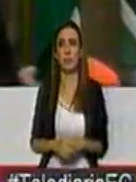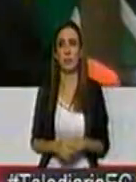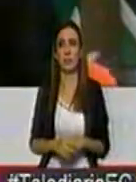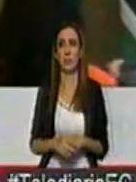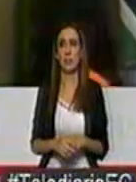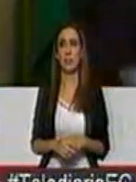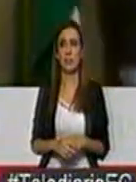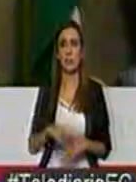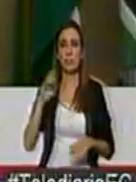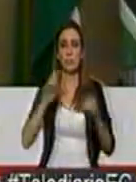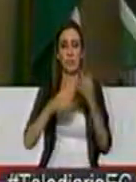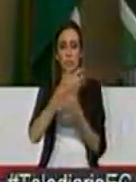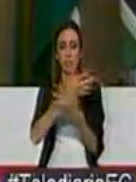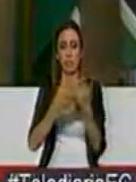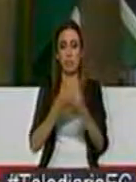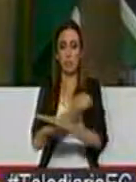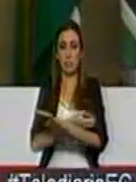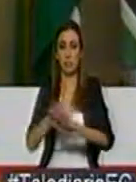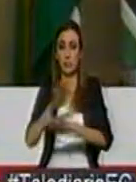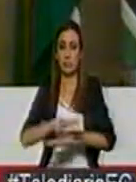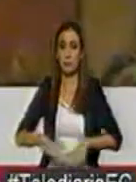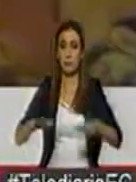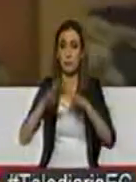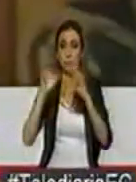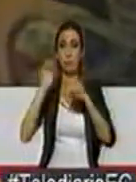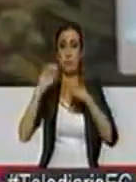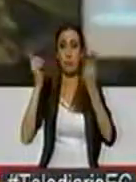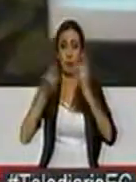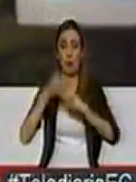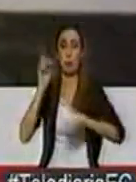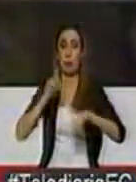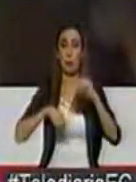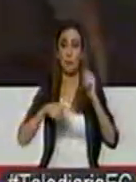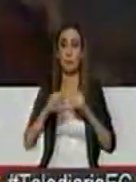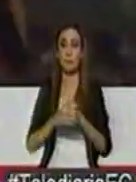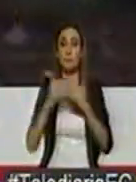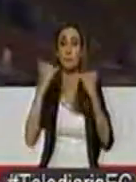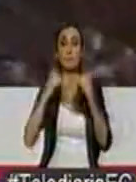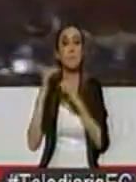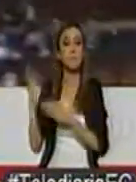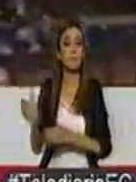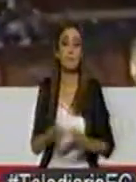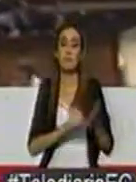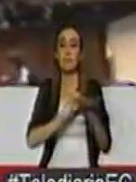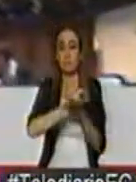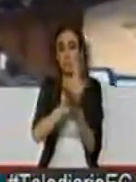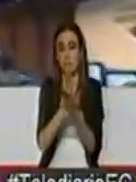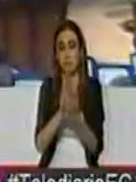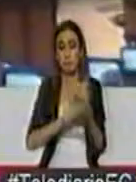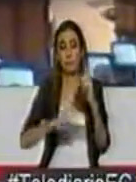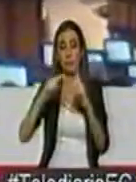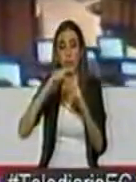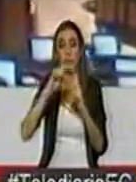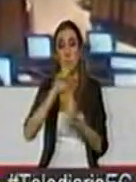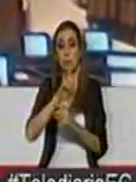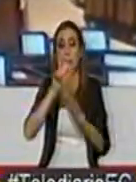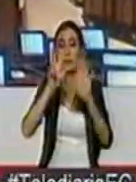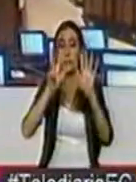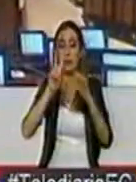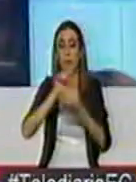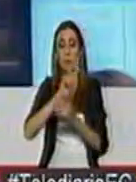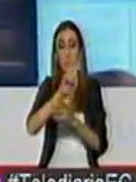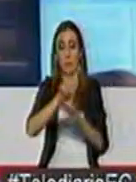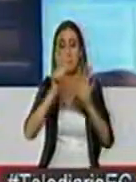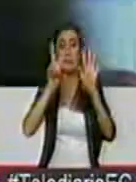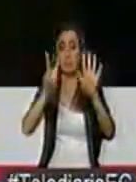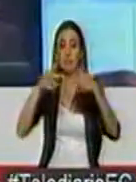Fueron observaciones de forma que no cambian el espíritu de la ley. De acuerdo al aprobado por la Asamblea, hasta el 27 de diciembre del presente año se podrá hacer